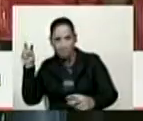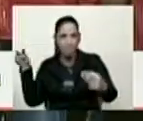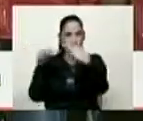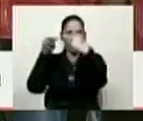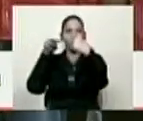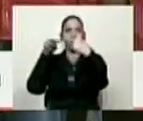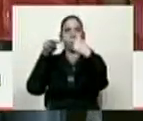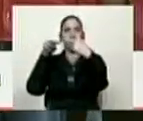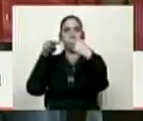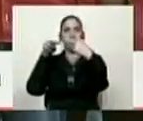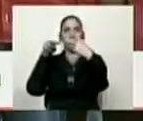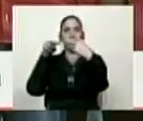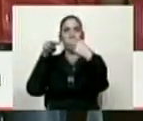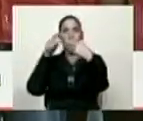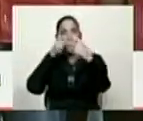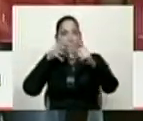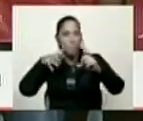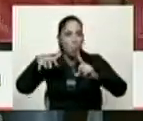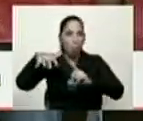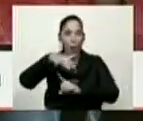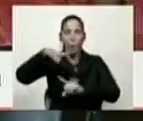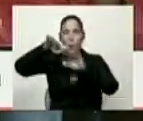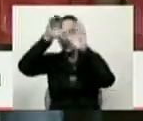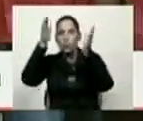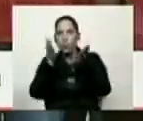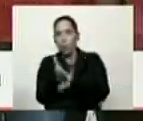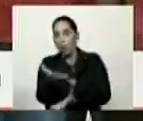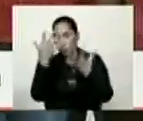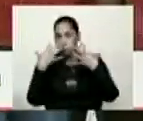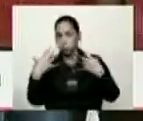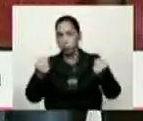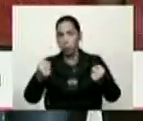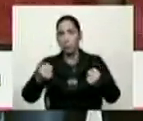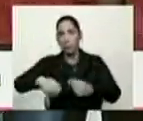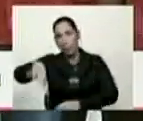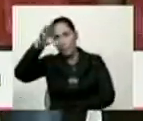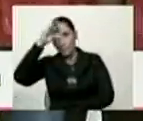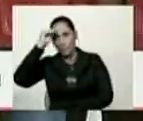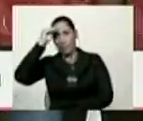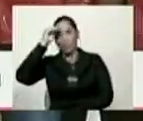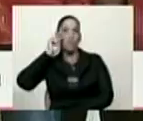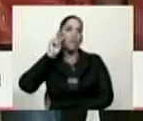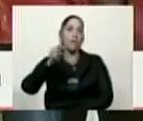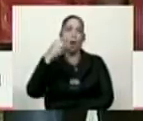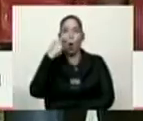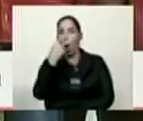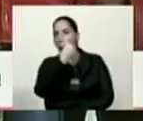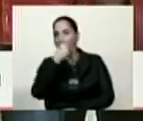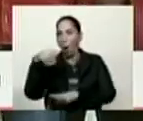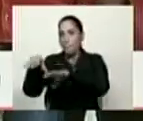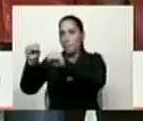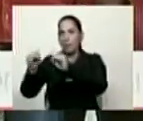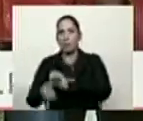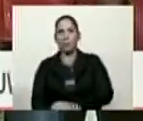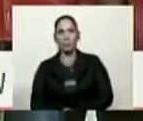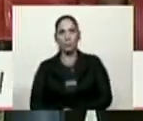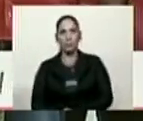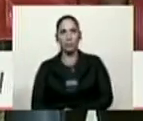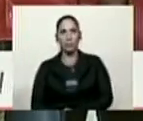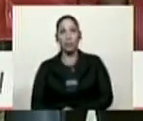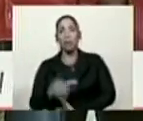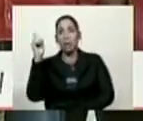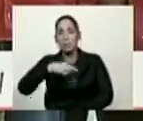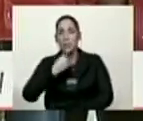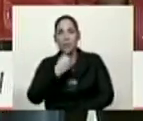No le baja la cara. Los pueblos del mundo han entendido y han aprendido a verle a los ojos al imperialismo. Y además a